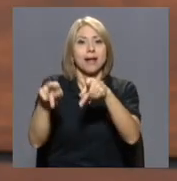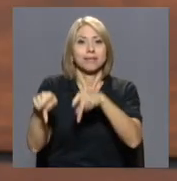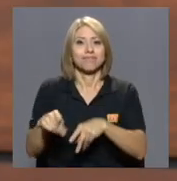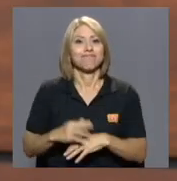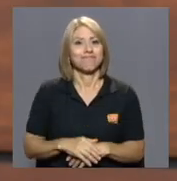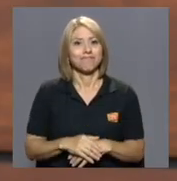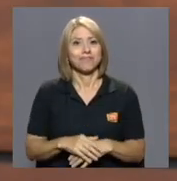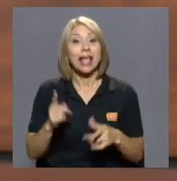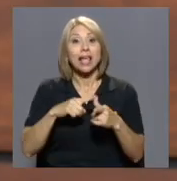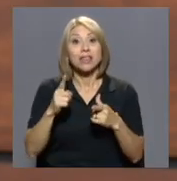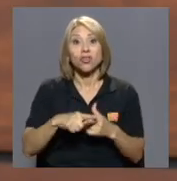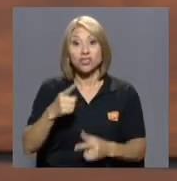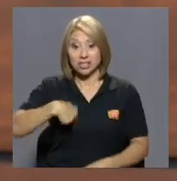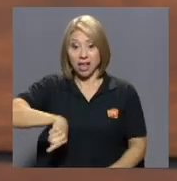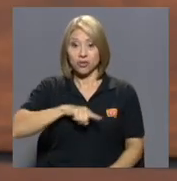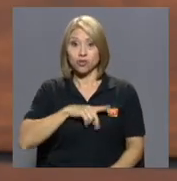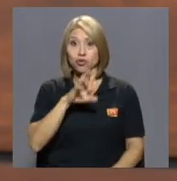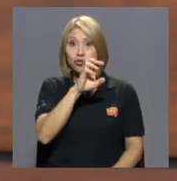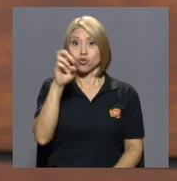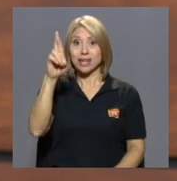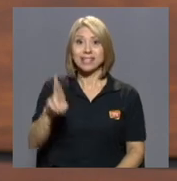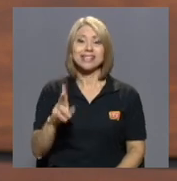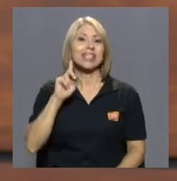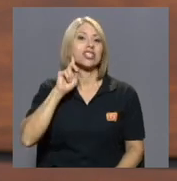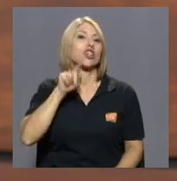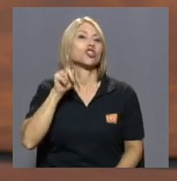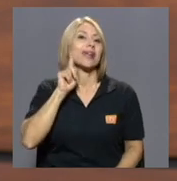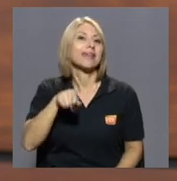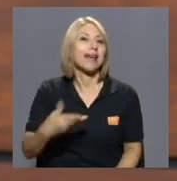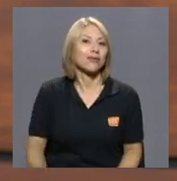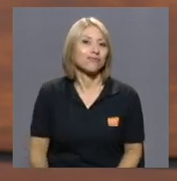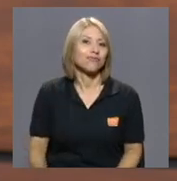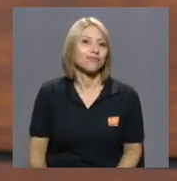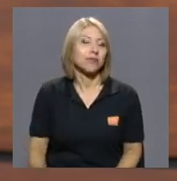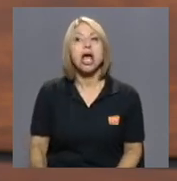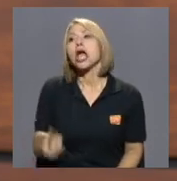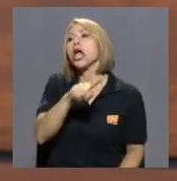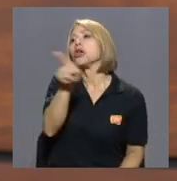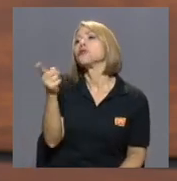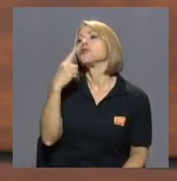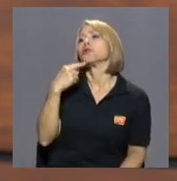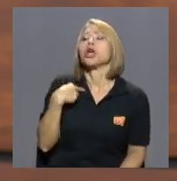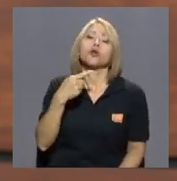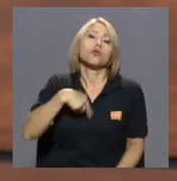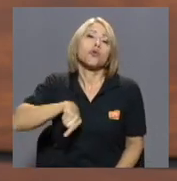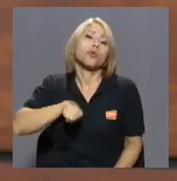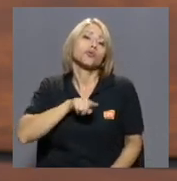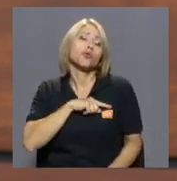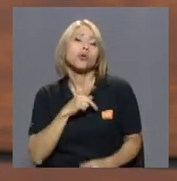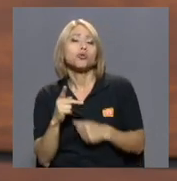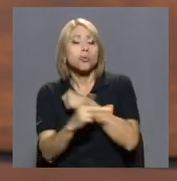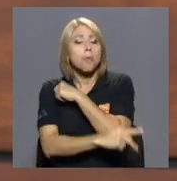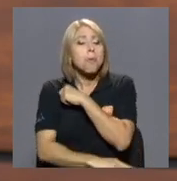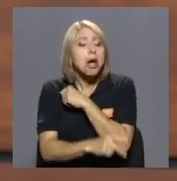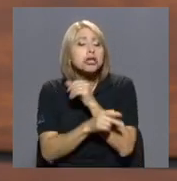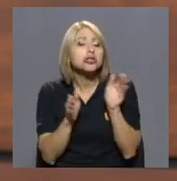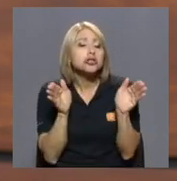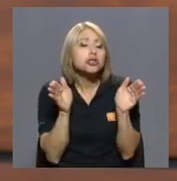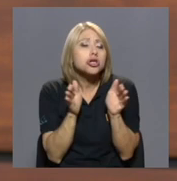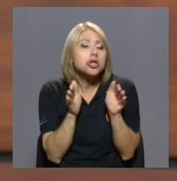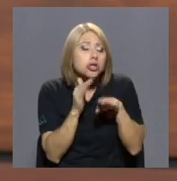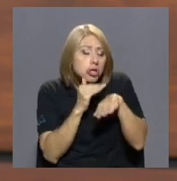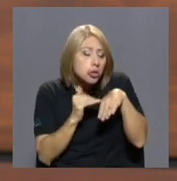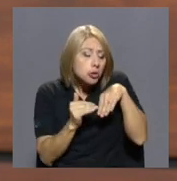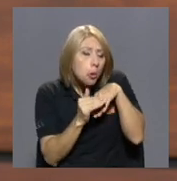a los costarricenses nos engañaron. Nos vendieron que somos un país chiquitico y entonces pobrecitos y tenemos que tener poquitos